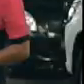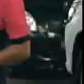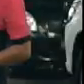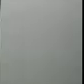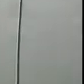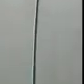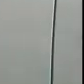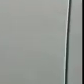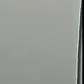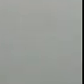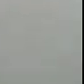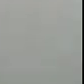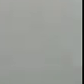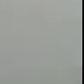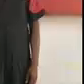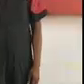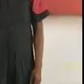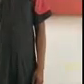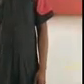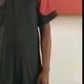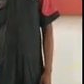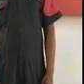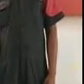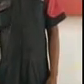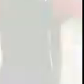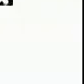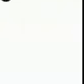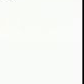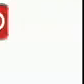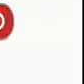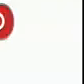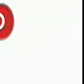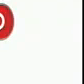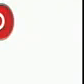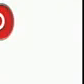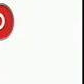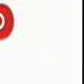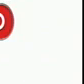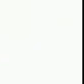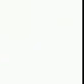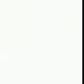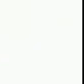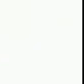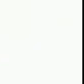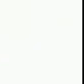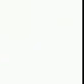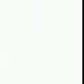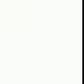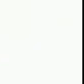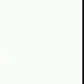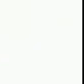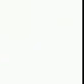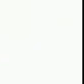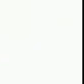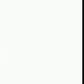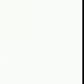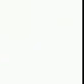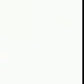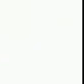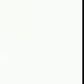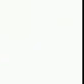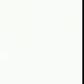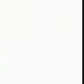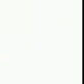y garantía, dándote lo mejor de nosotros. Cuidamos de ti y de tu auto. Excel, pasión en